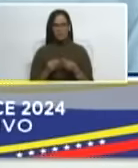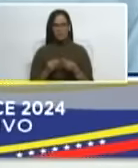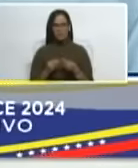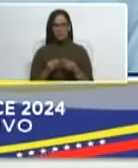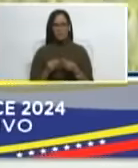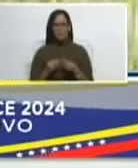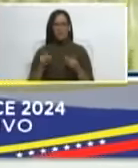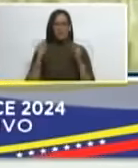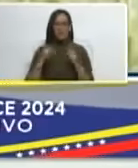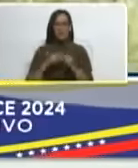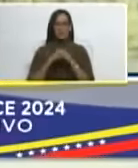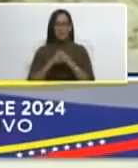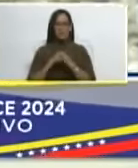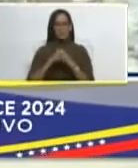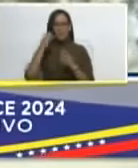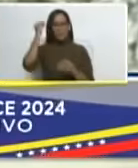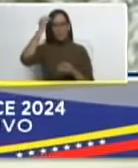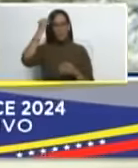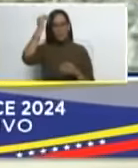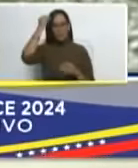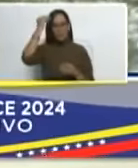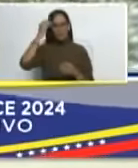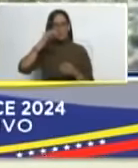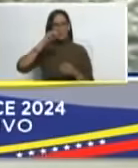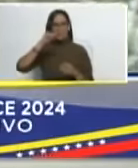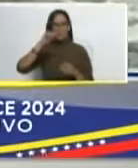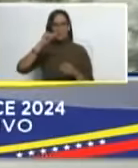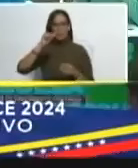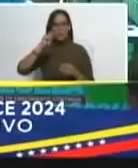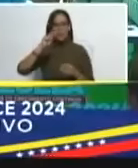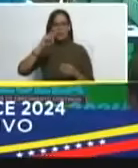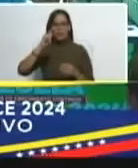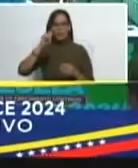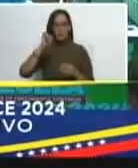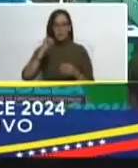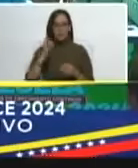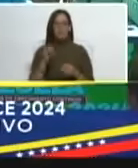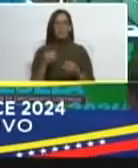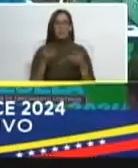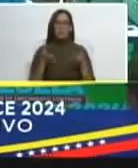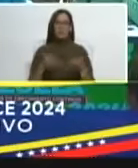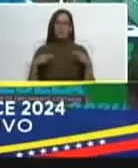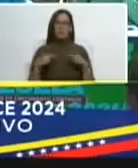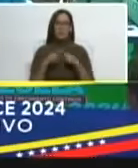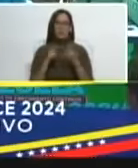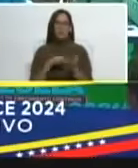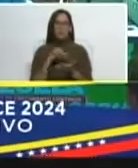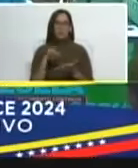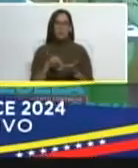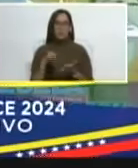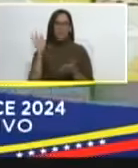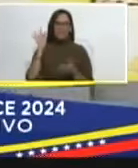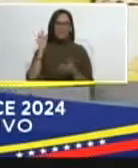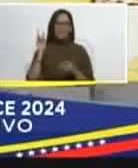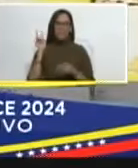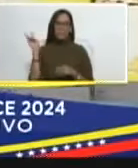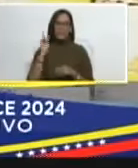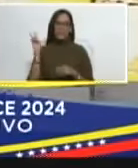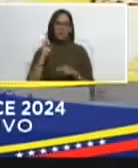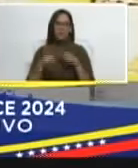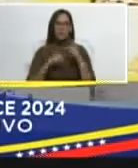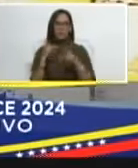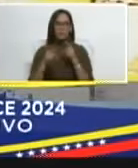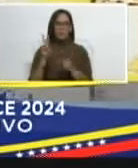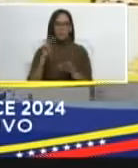Así reza un pensamiento de José Martí. Por esto este Encuentro Nacional de Expo Venezuela Produce